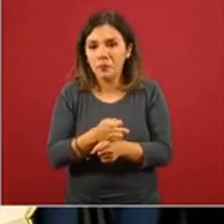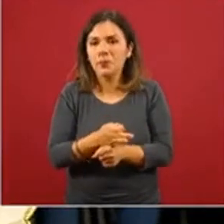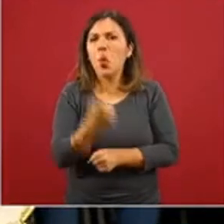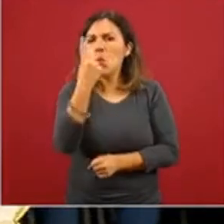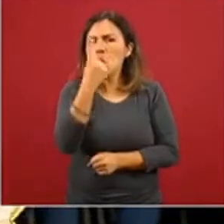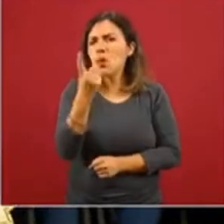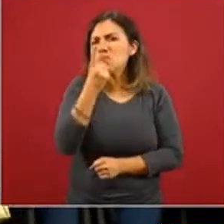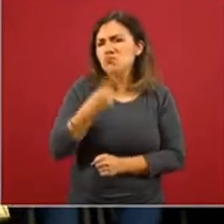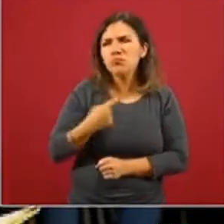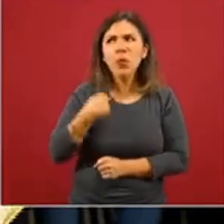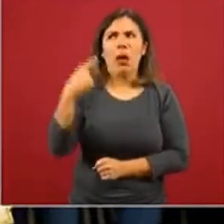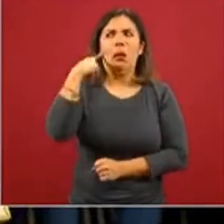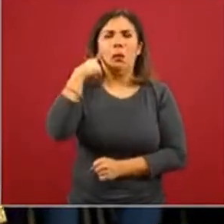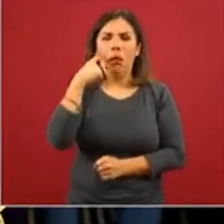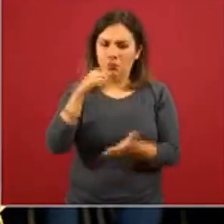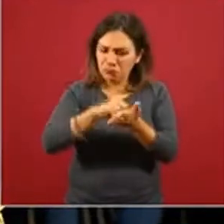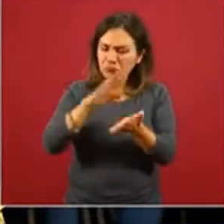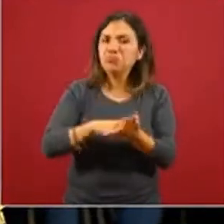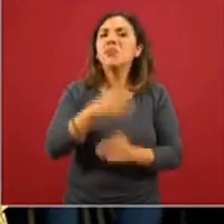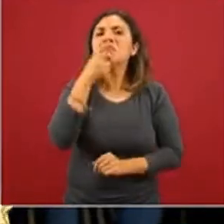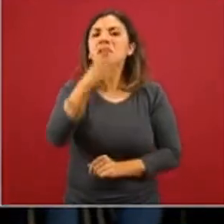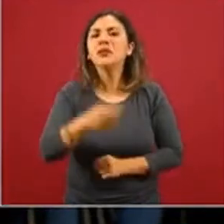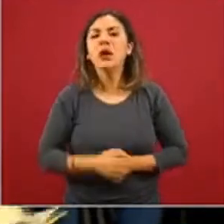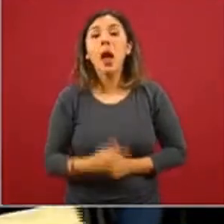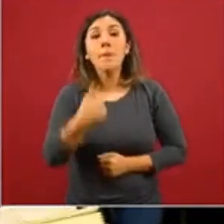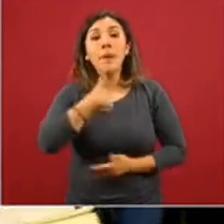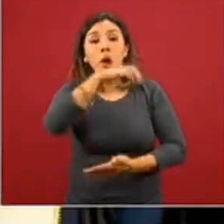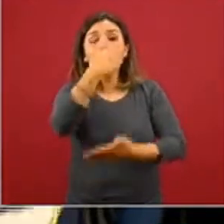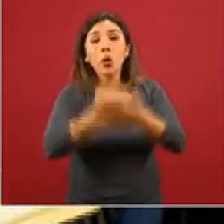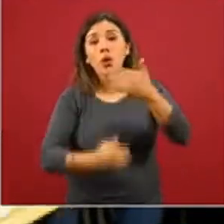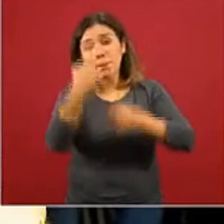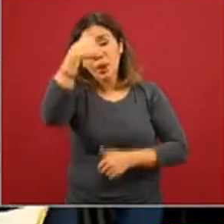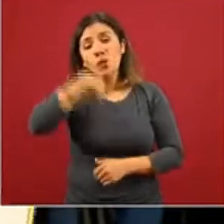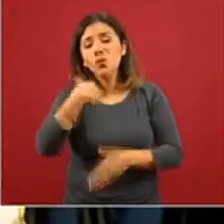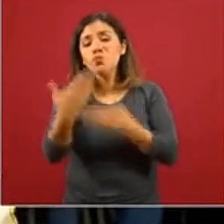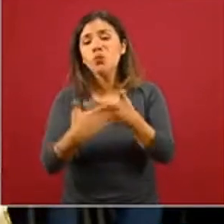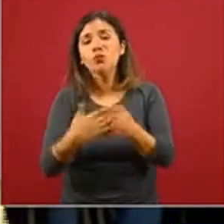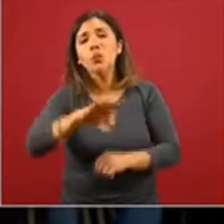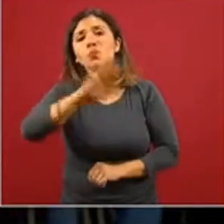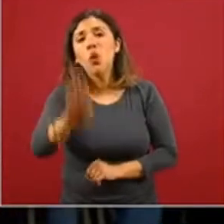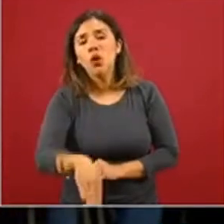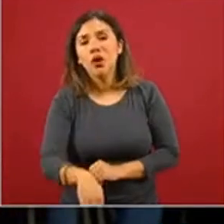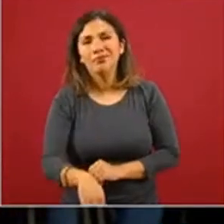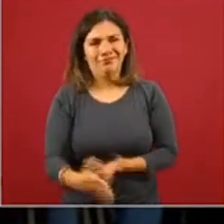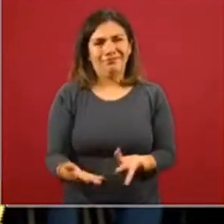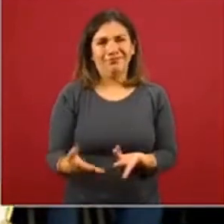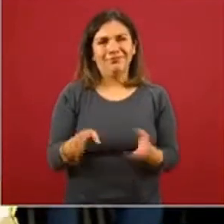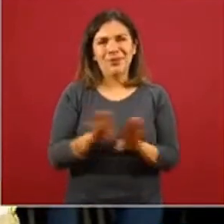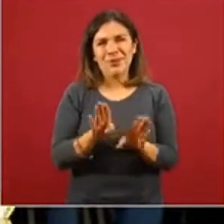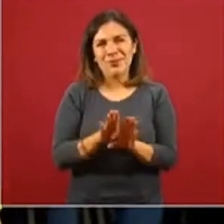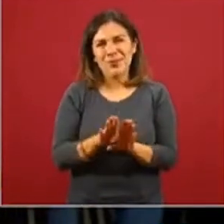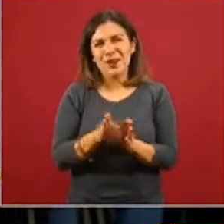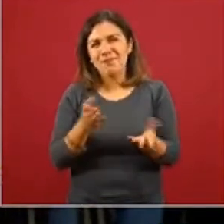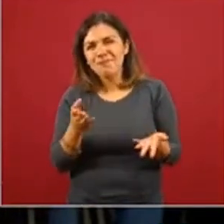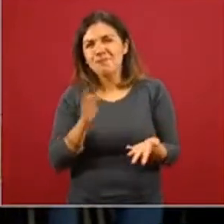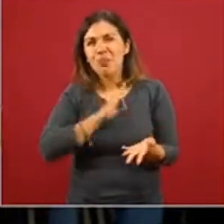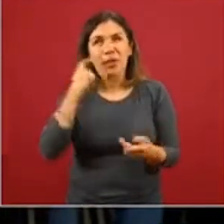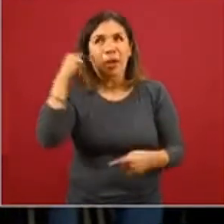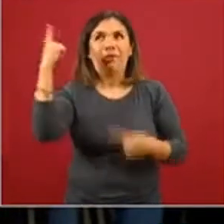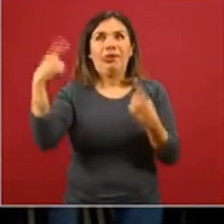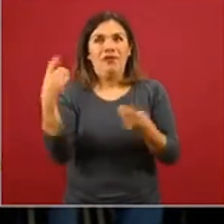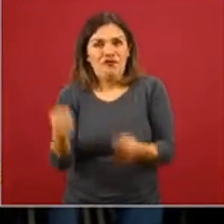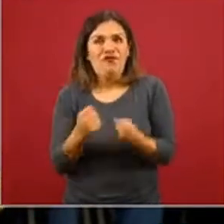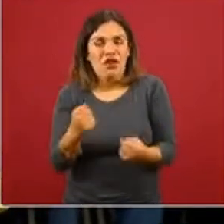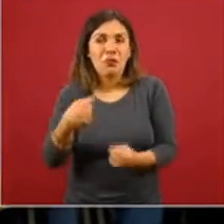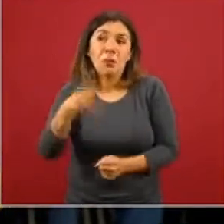una frase que resonó por ahí que me decían, me contrataron para morir, ¿no? Que puede ser un poco quizás escandalosa,